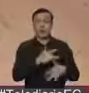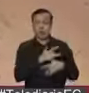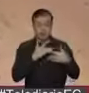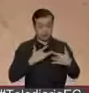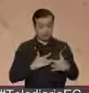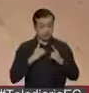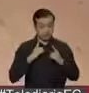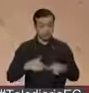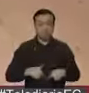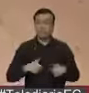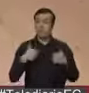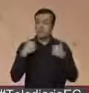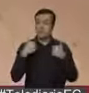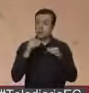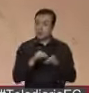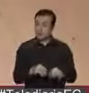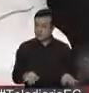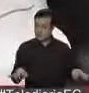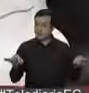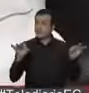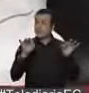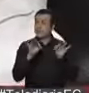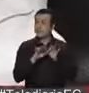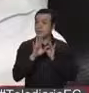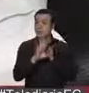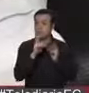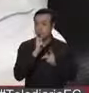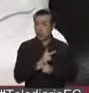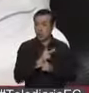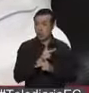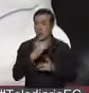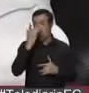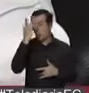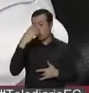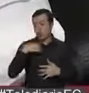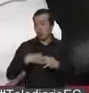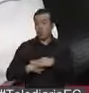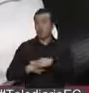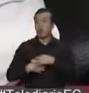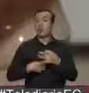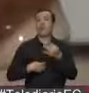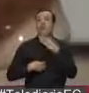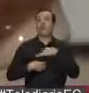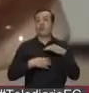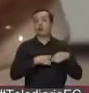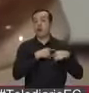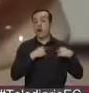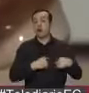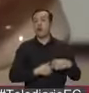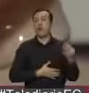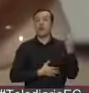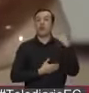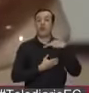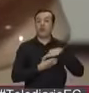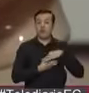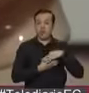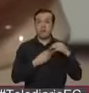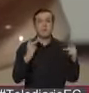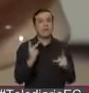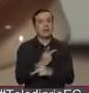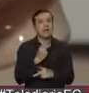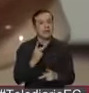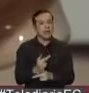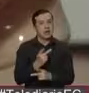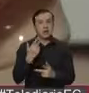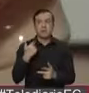sano es otro de los factores importantes para evitar ser presas fáciles del COVID-19, pues evidencias científicas demuestran que el